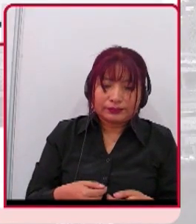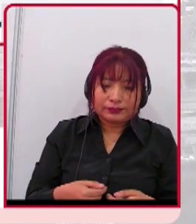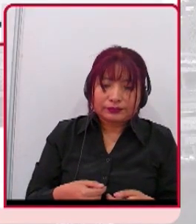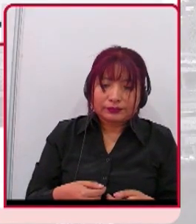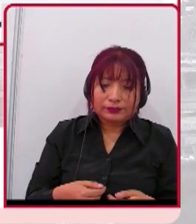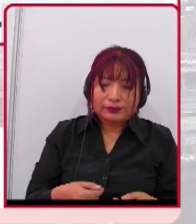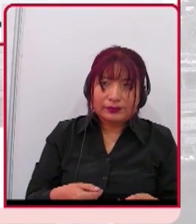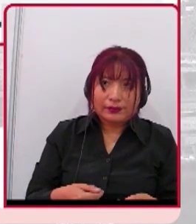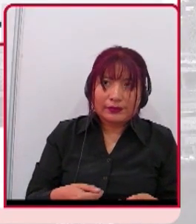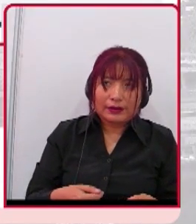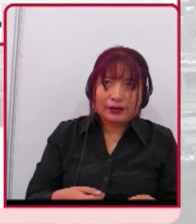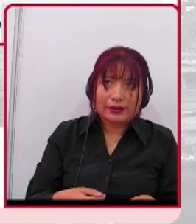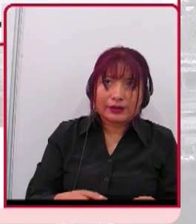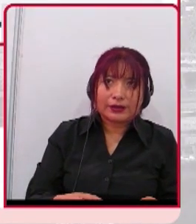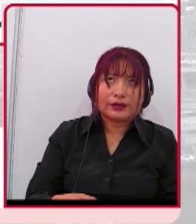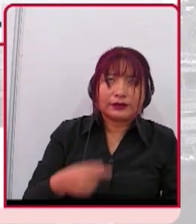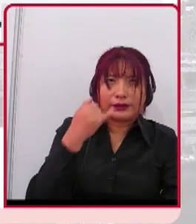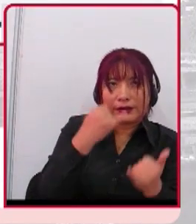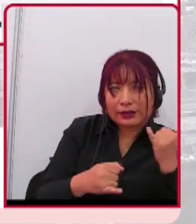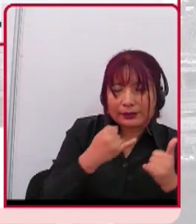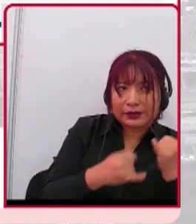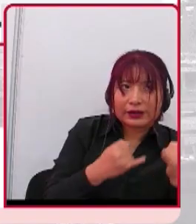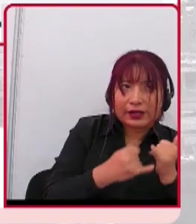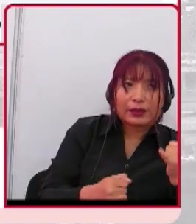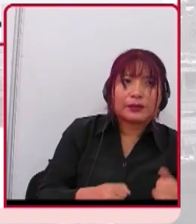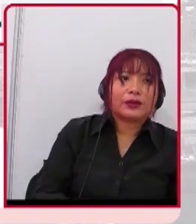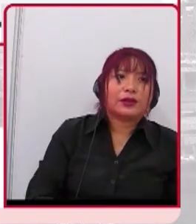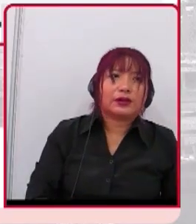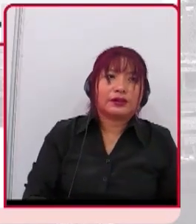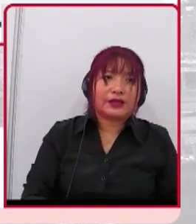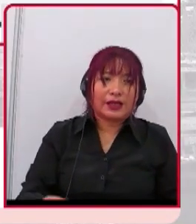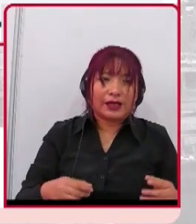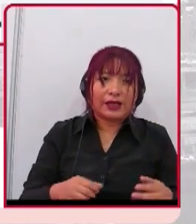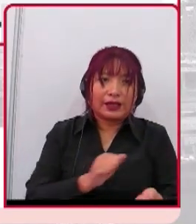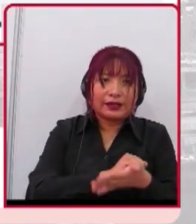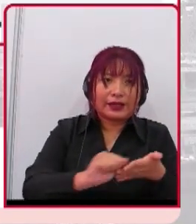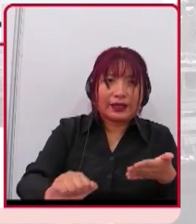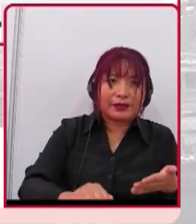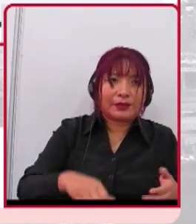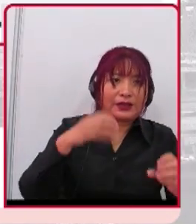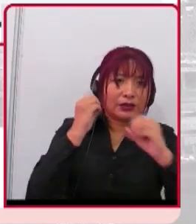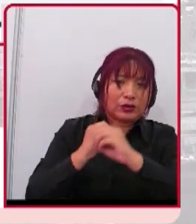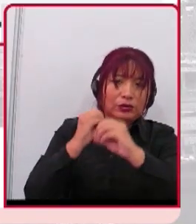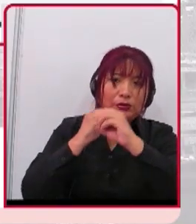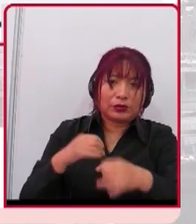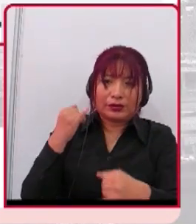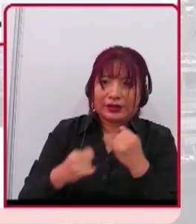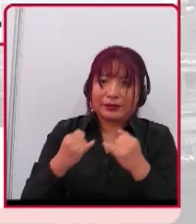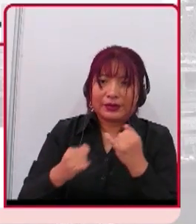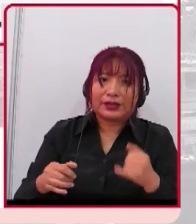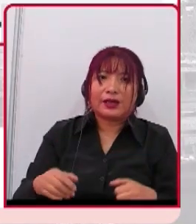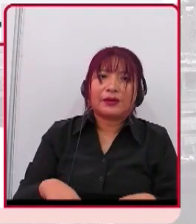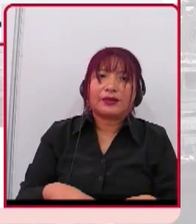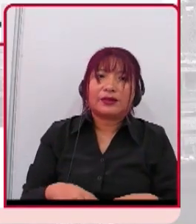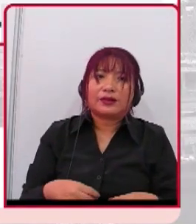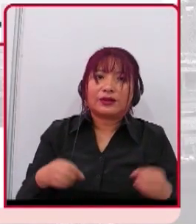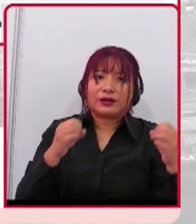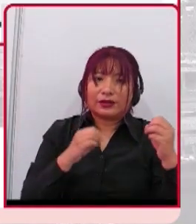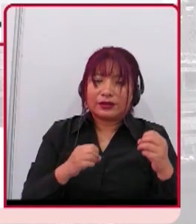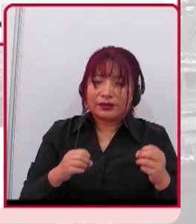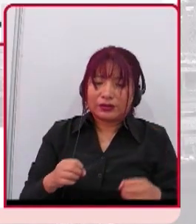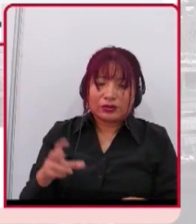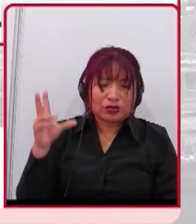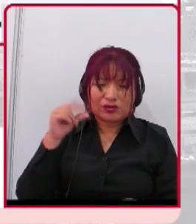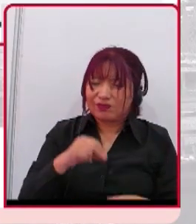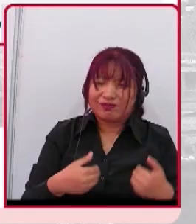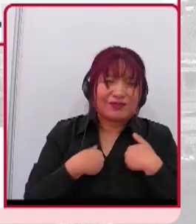ahora en el mes de octubre, y por ende ya no ameritaría, o hacerlo sostenible, no amerita hacer mejoras en voladura porque